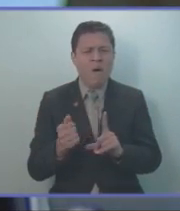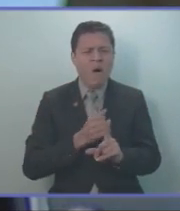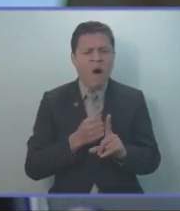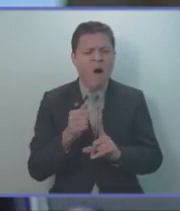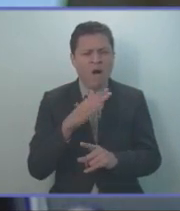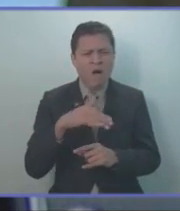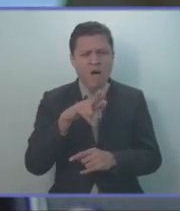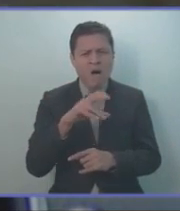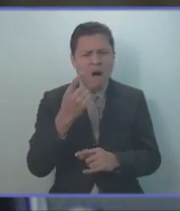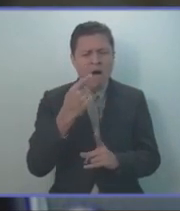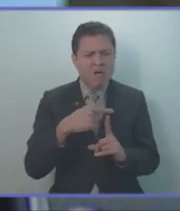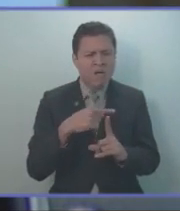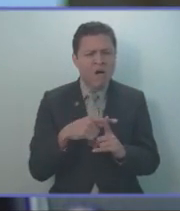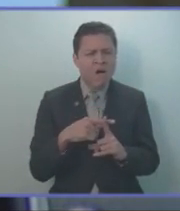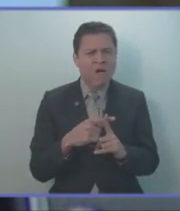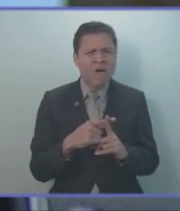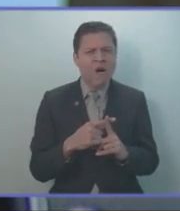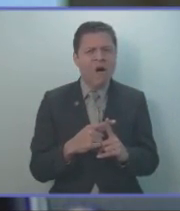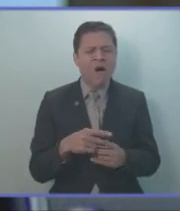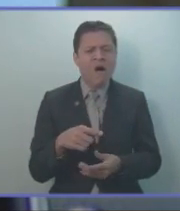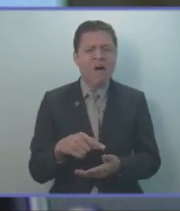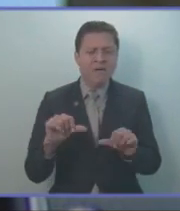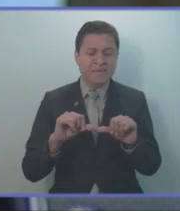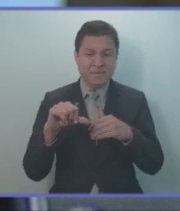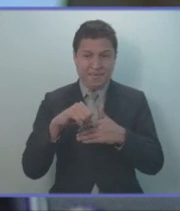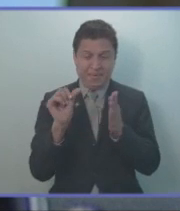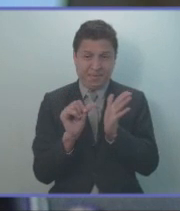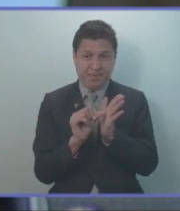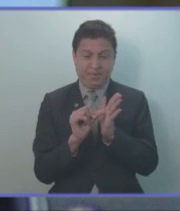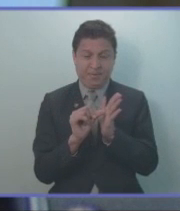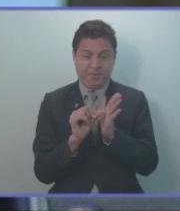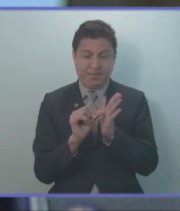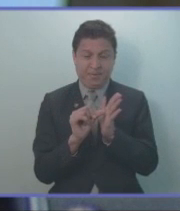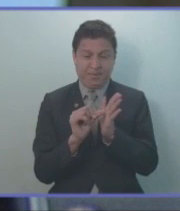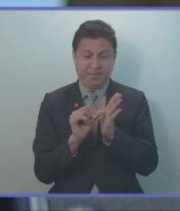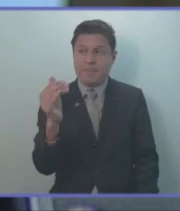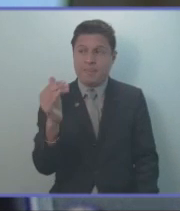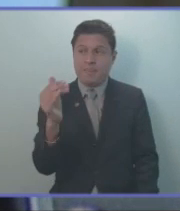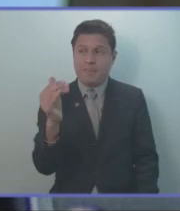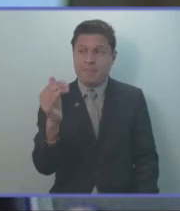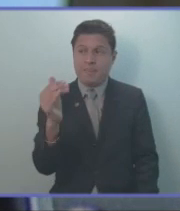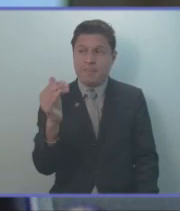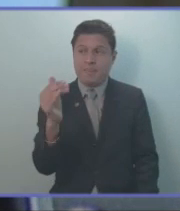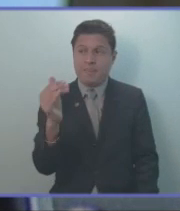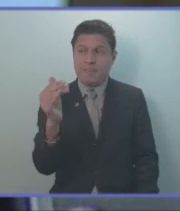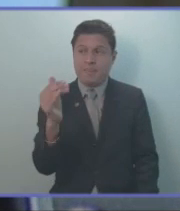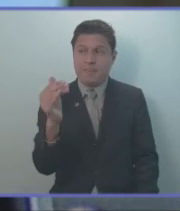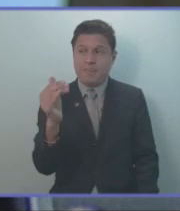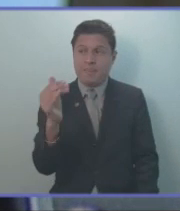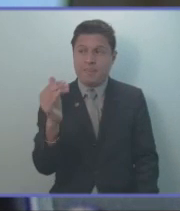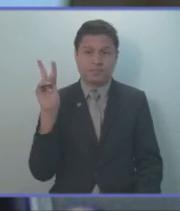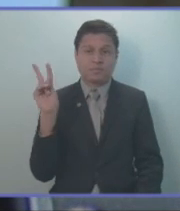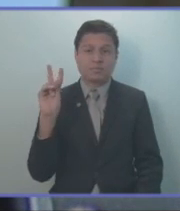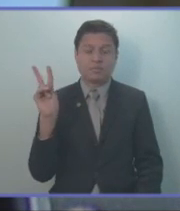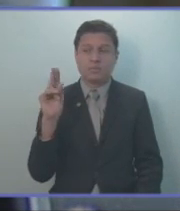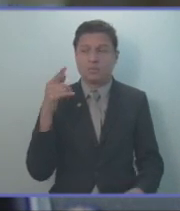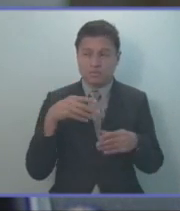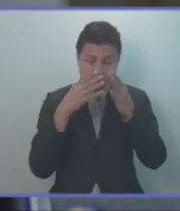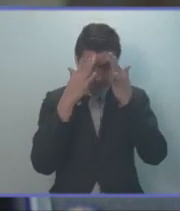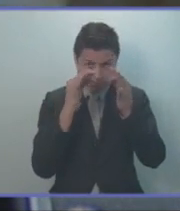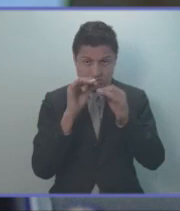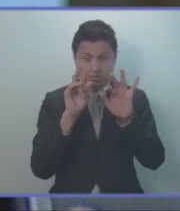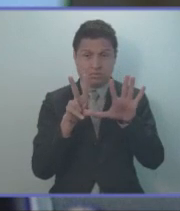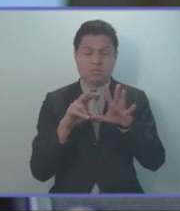abril del corriente año en la Asamblea Nacional de la República Bolivariana de Venezuela. Dictamen